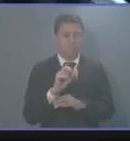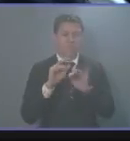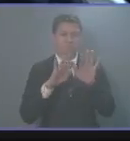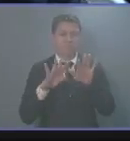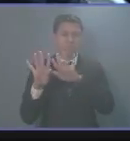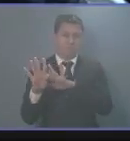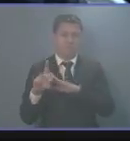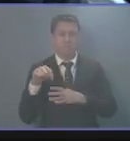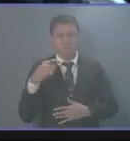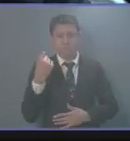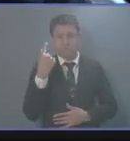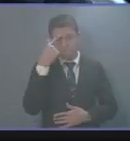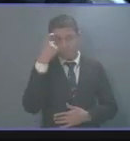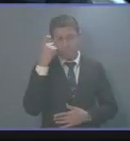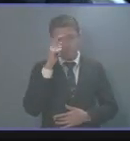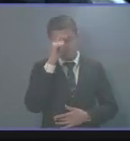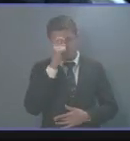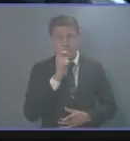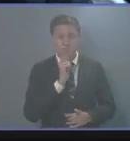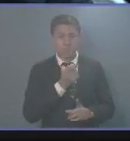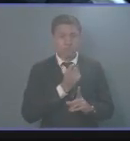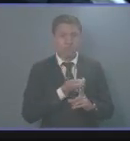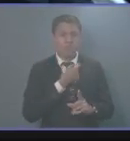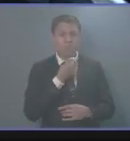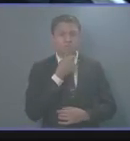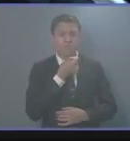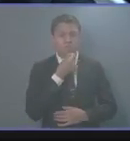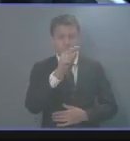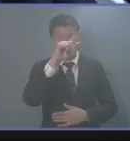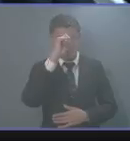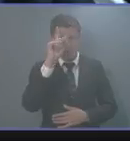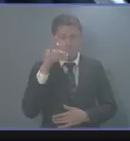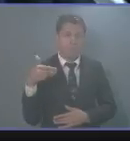2019, esta memoria toma en cuenta